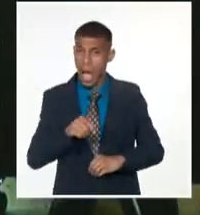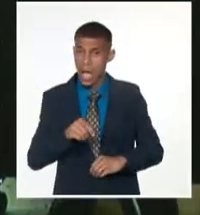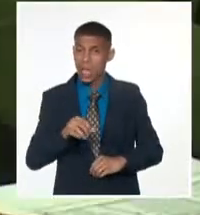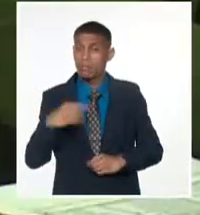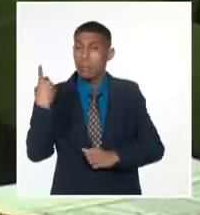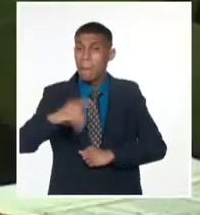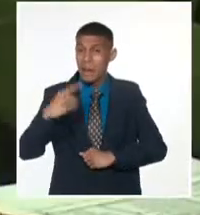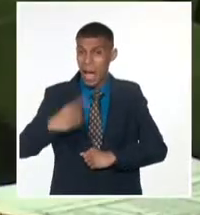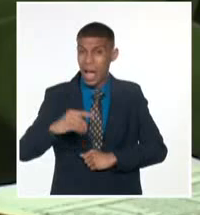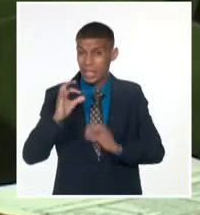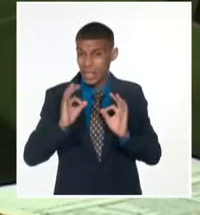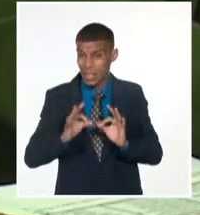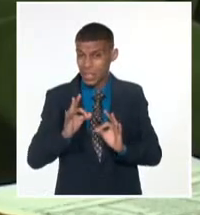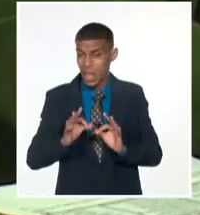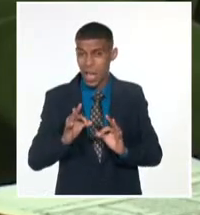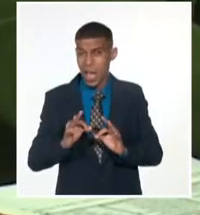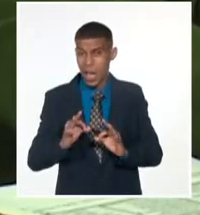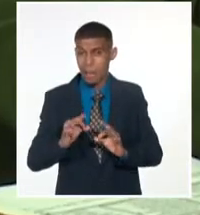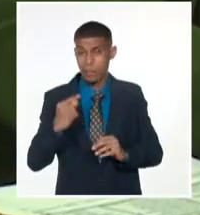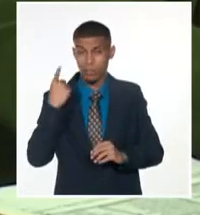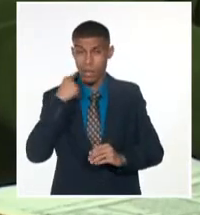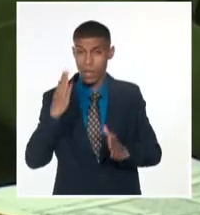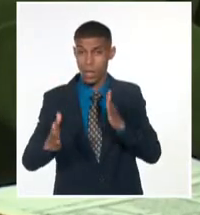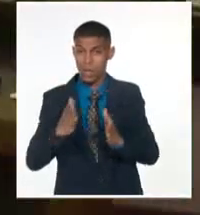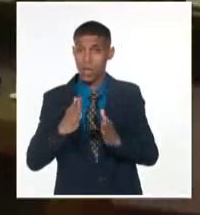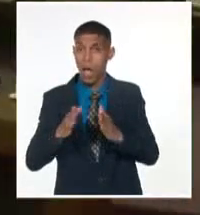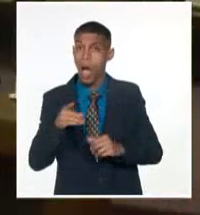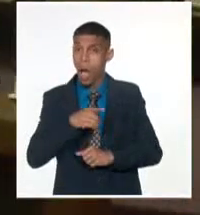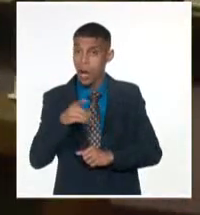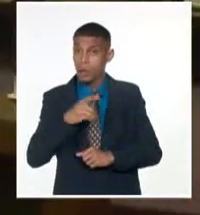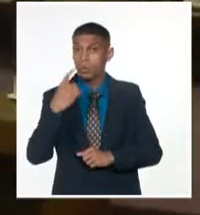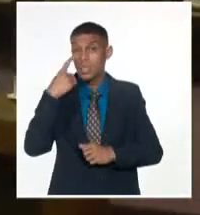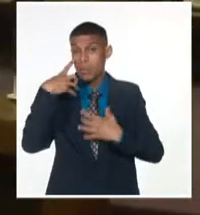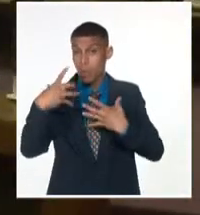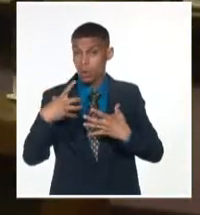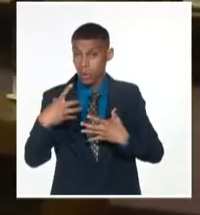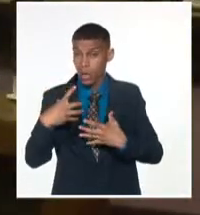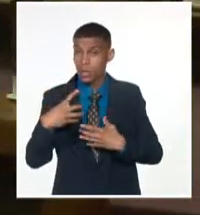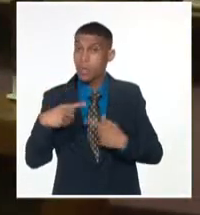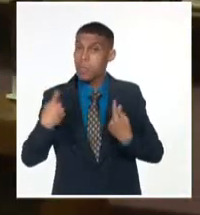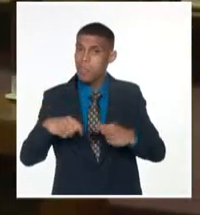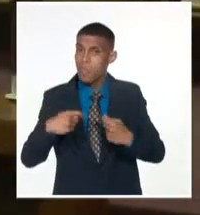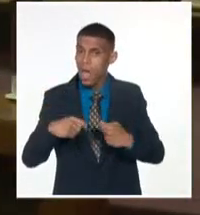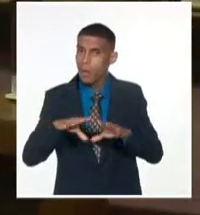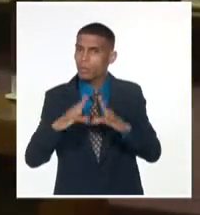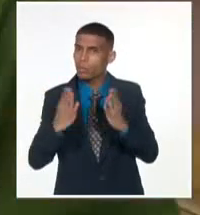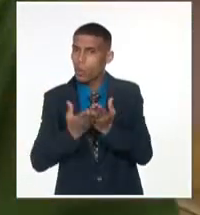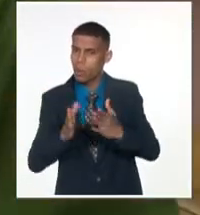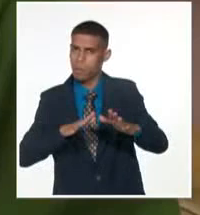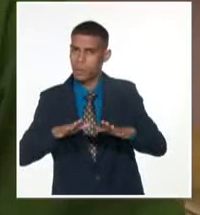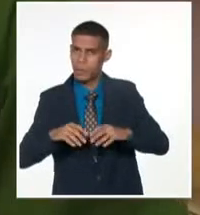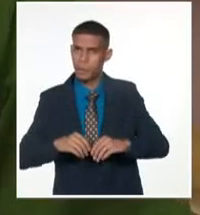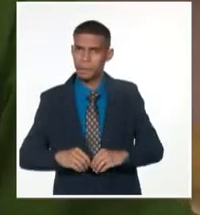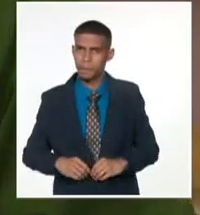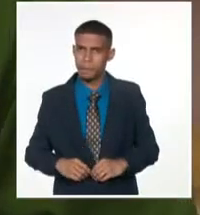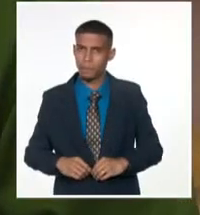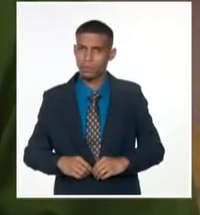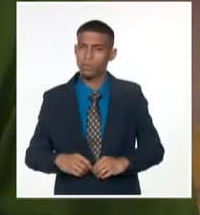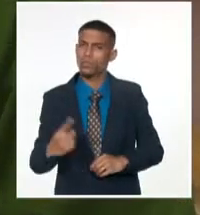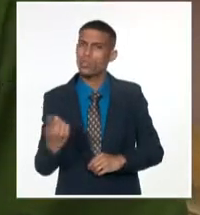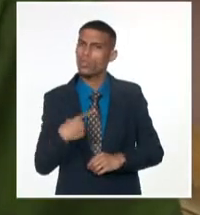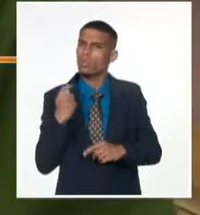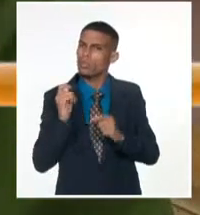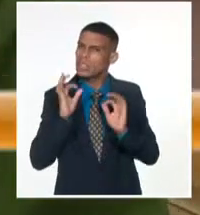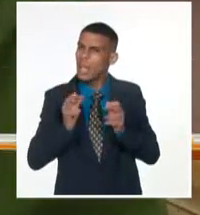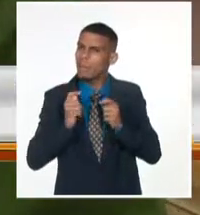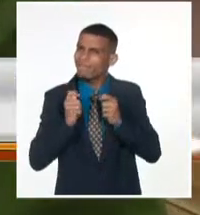popular Meteoro 2023 subraye la imperiosa necesidad de estar preparados. Y también insistimos en el